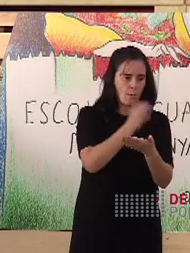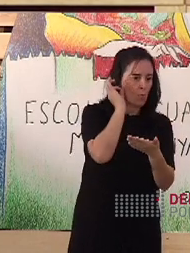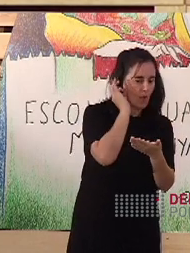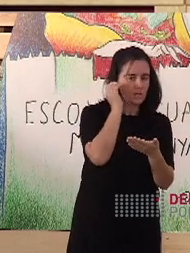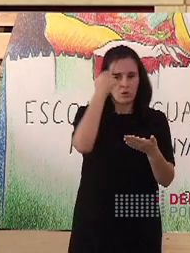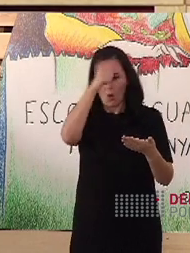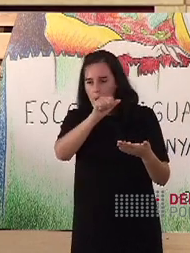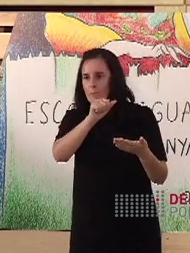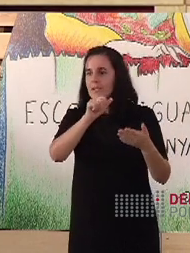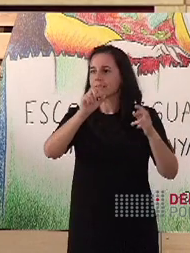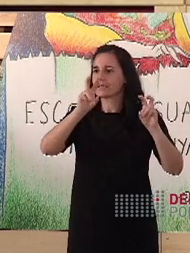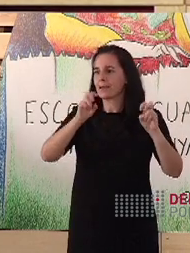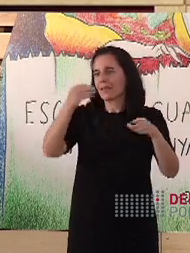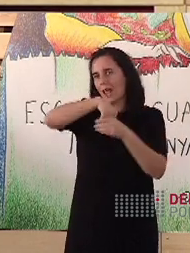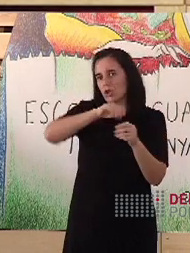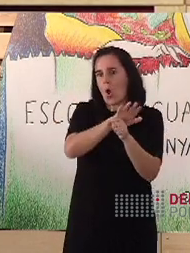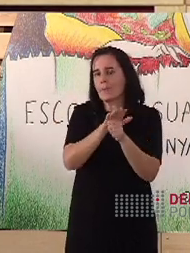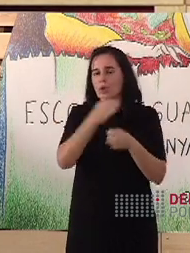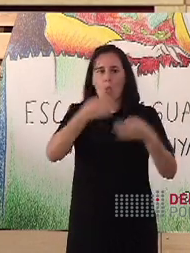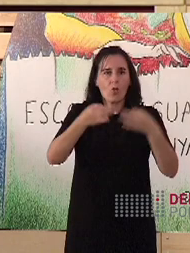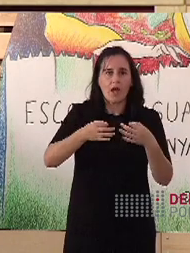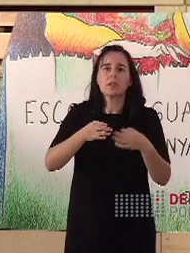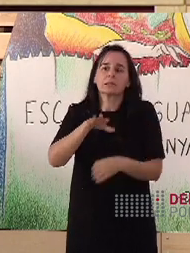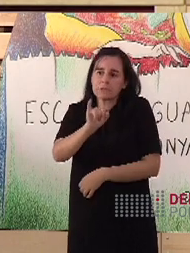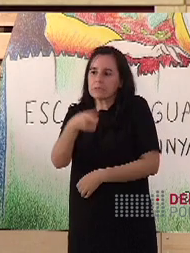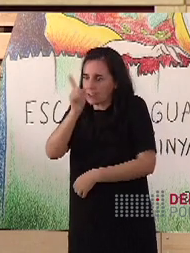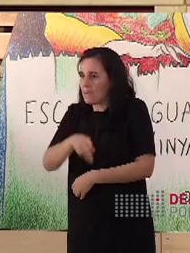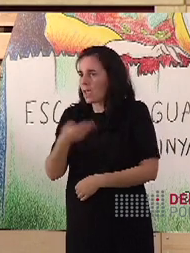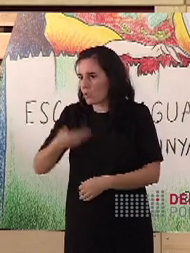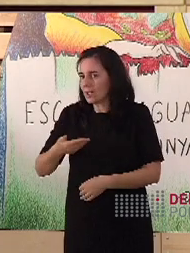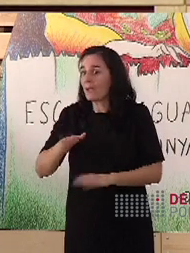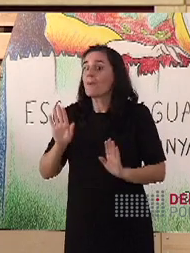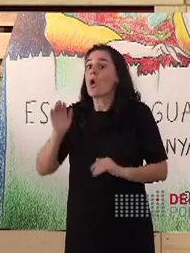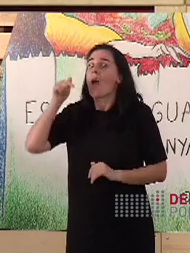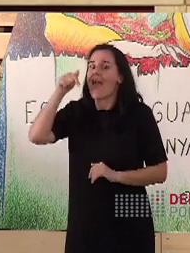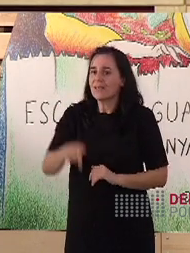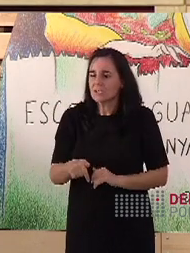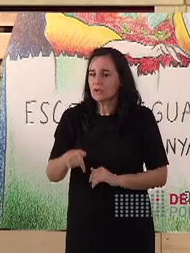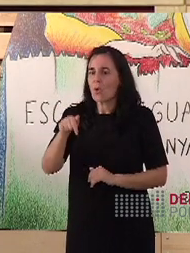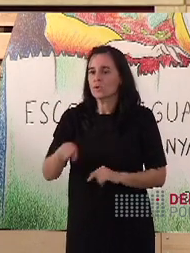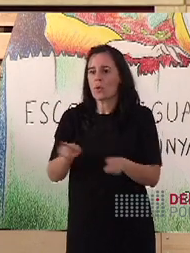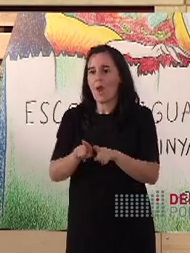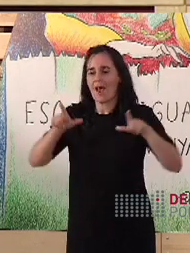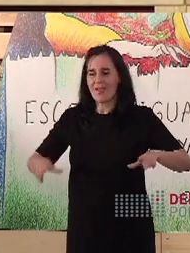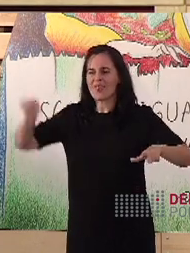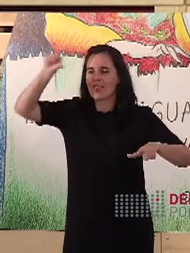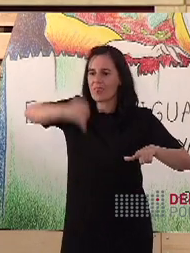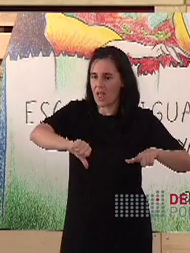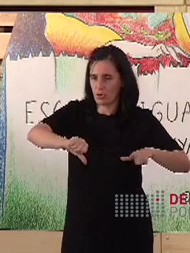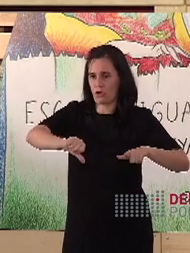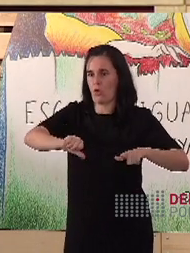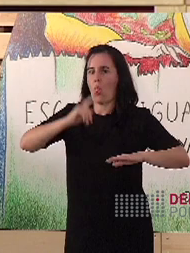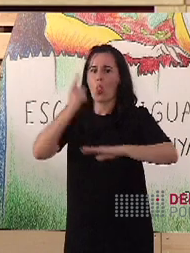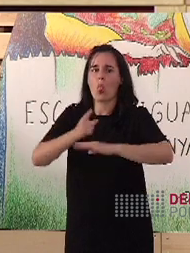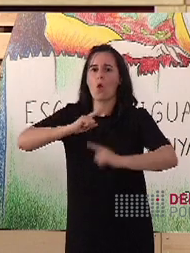cúpulas judiciais, empresas, claro, tamén, pero isto é o centro da dominación, de aquí